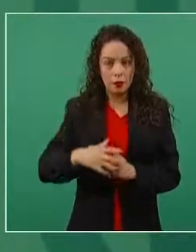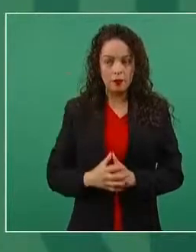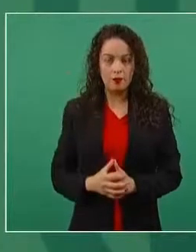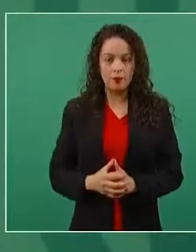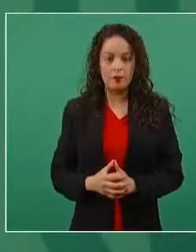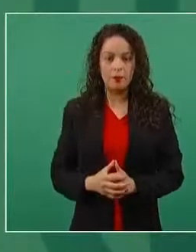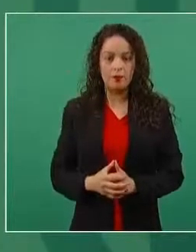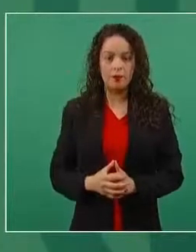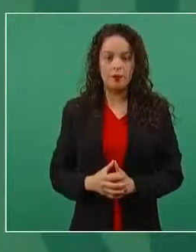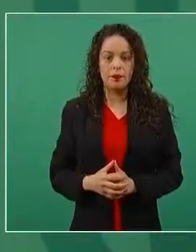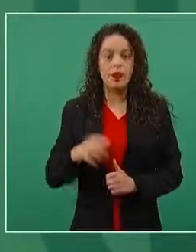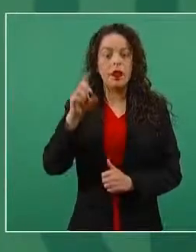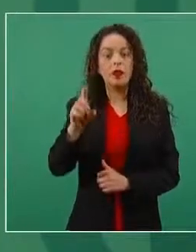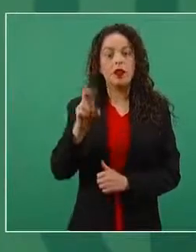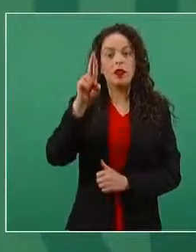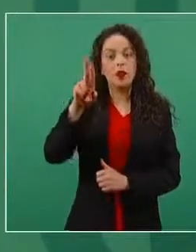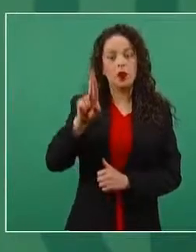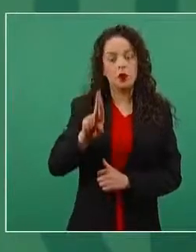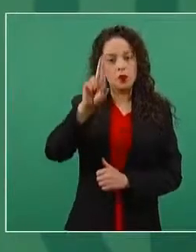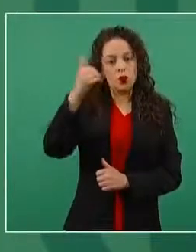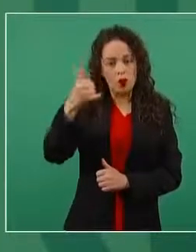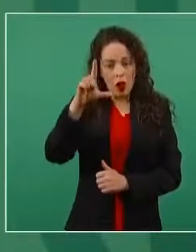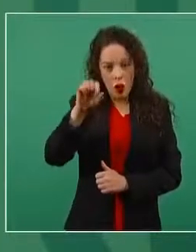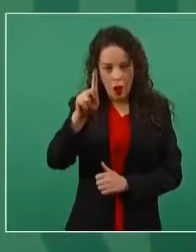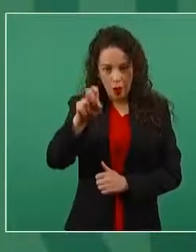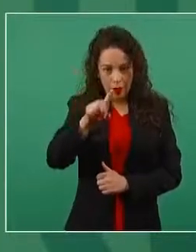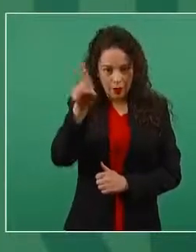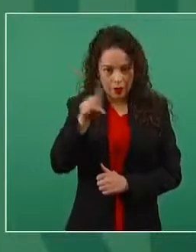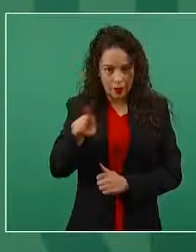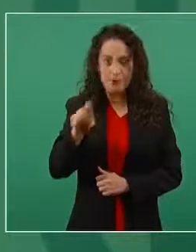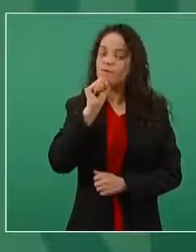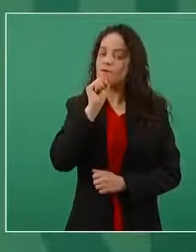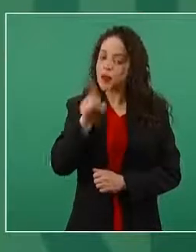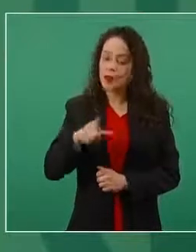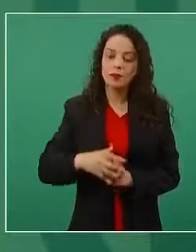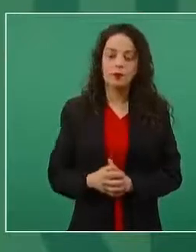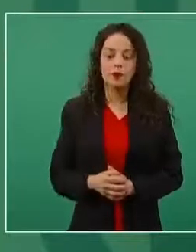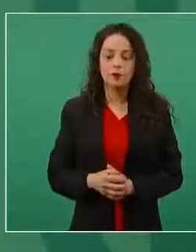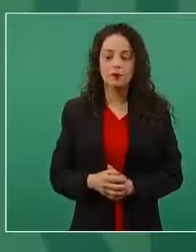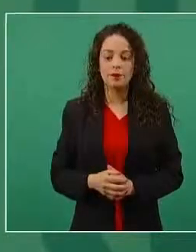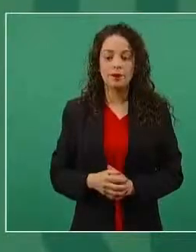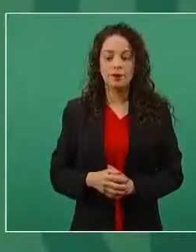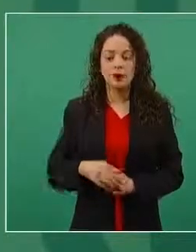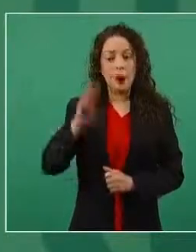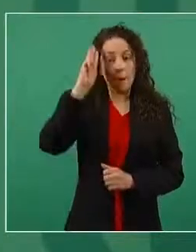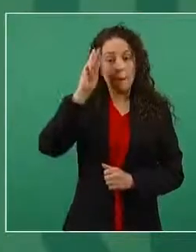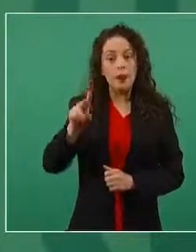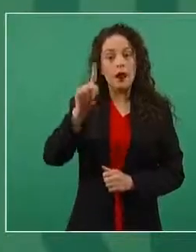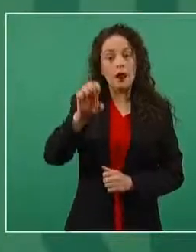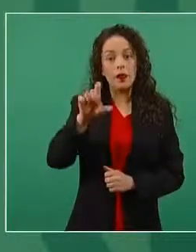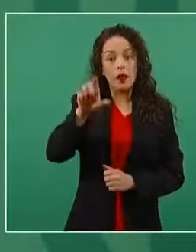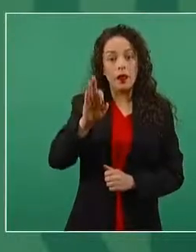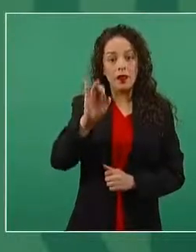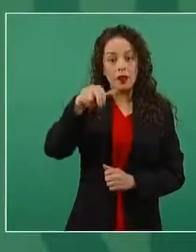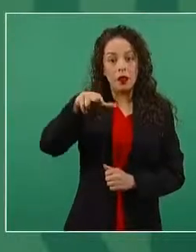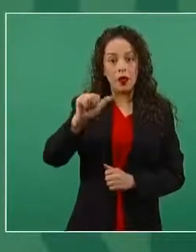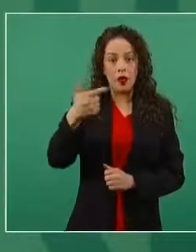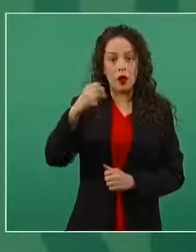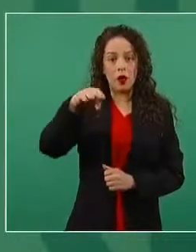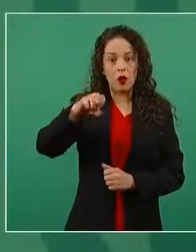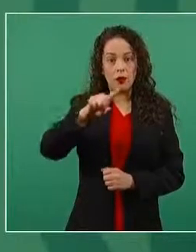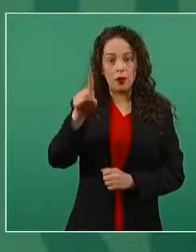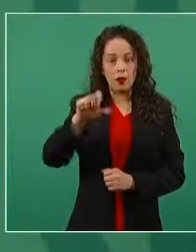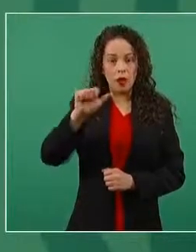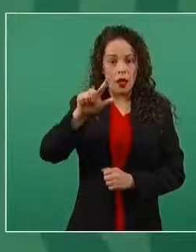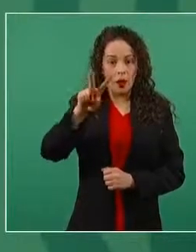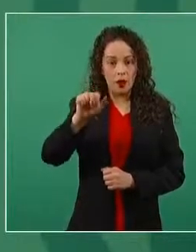el doctor Ruy López, la maestra Delfina Gómez Álvarez,